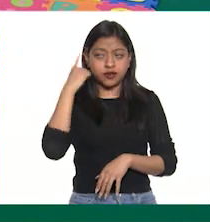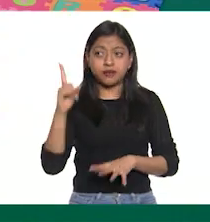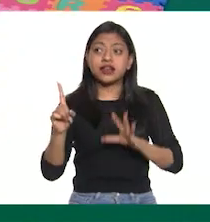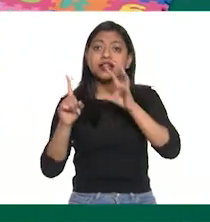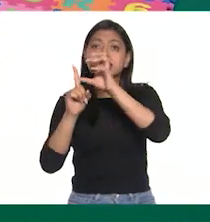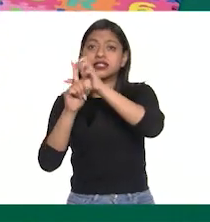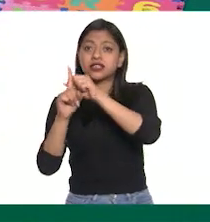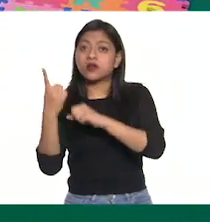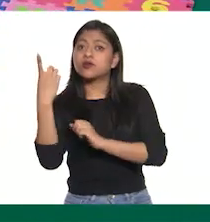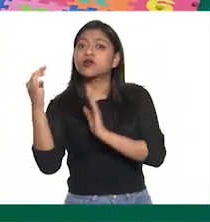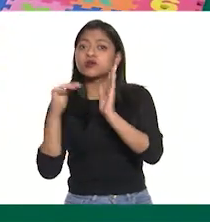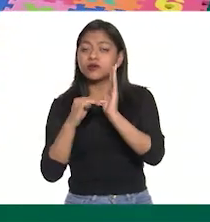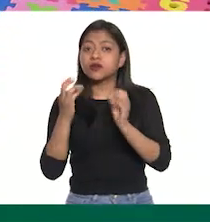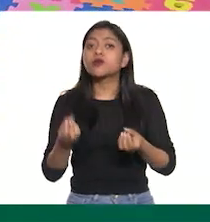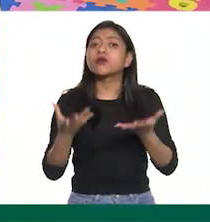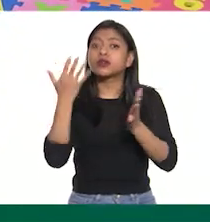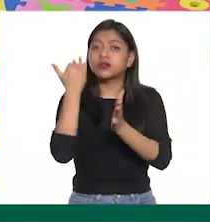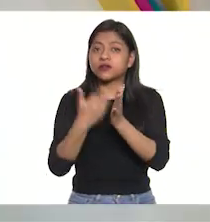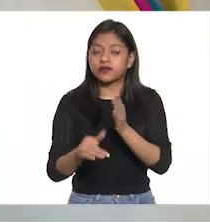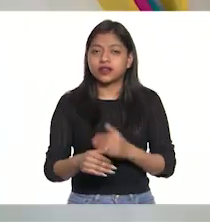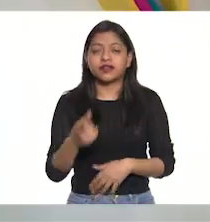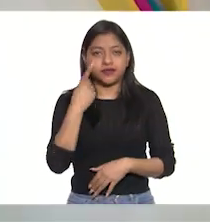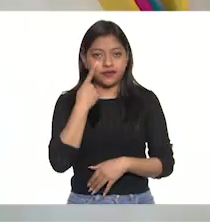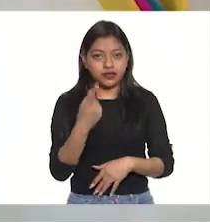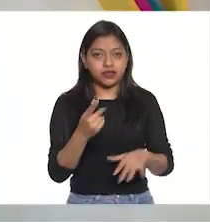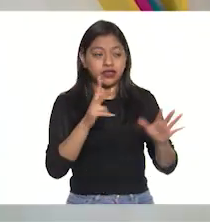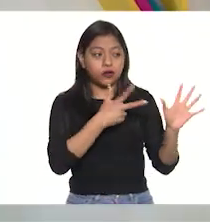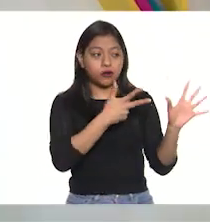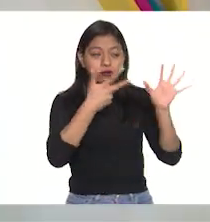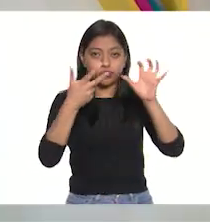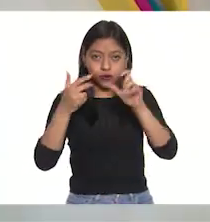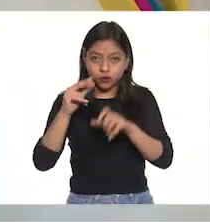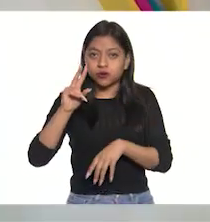10. 870, 880,